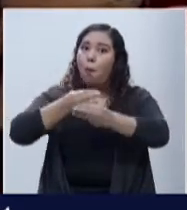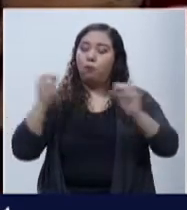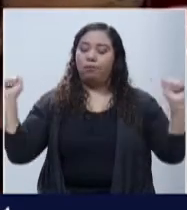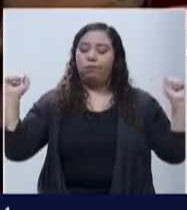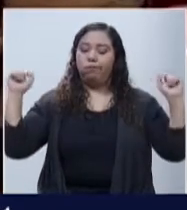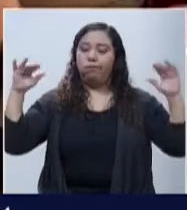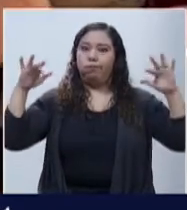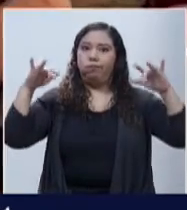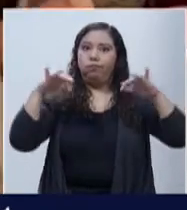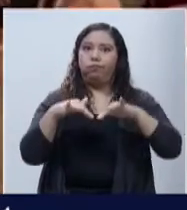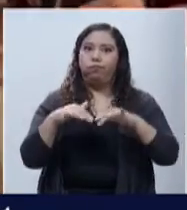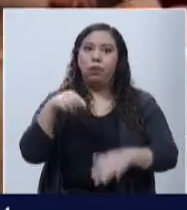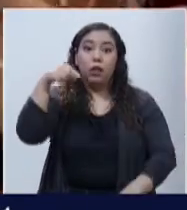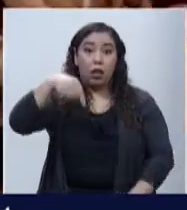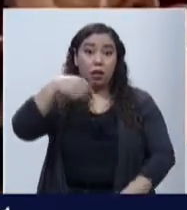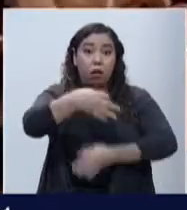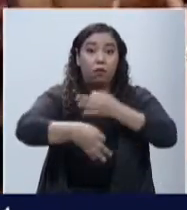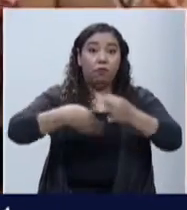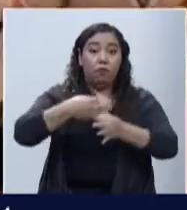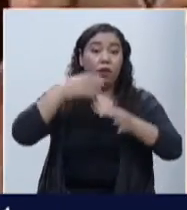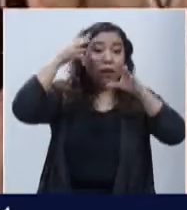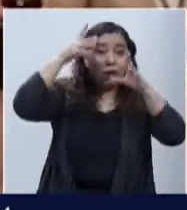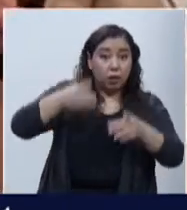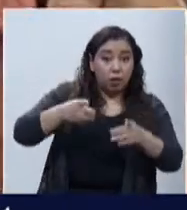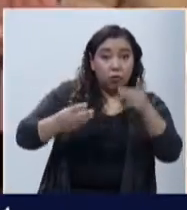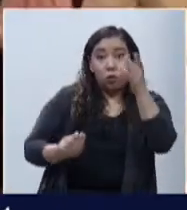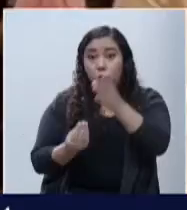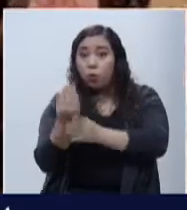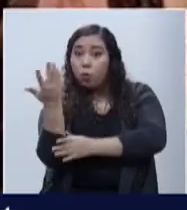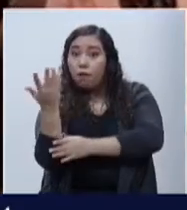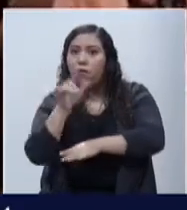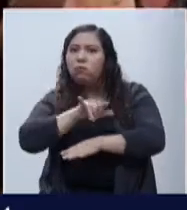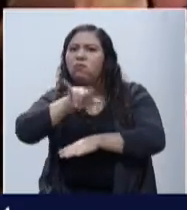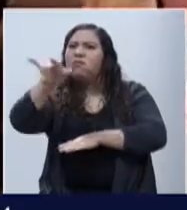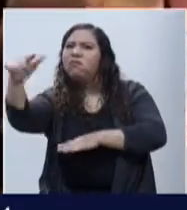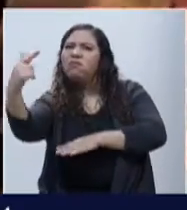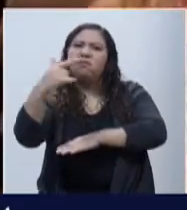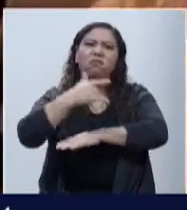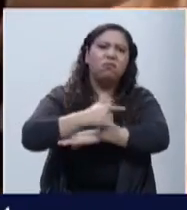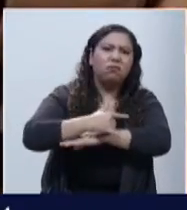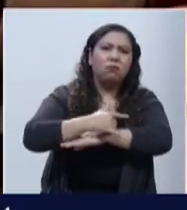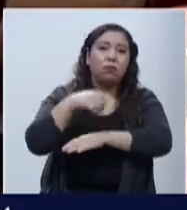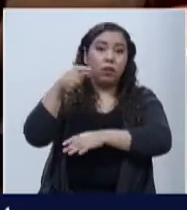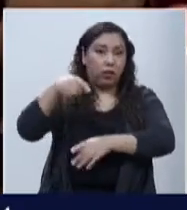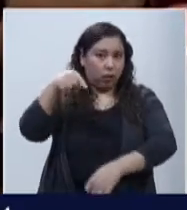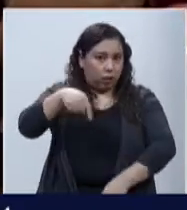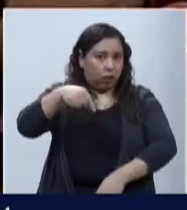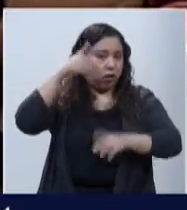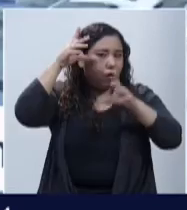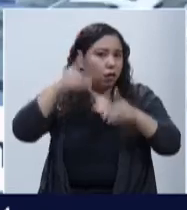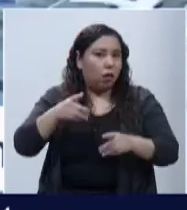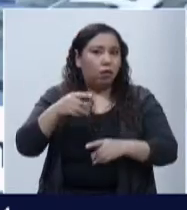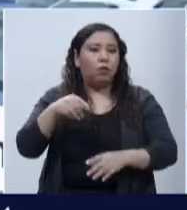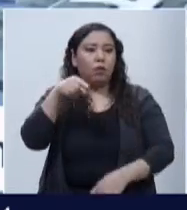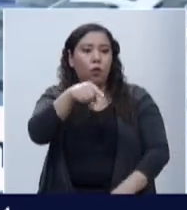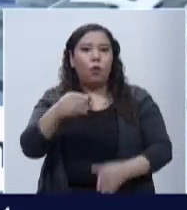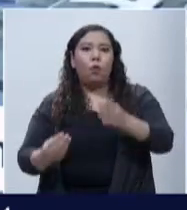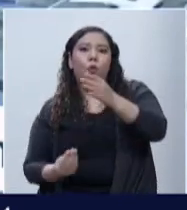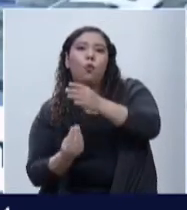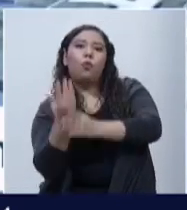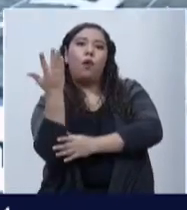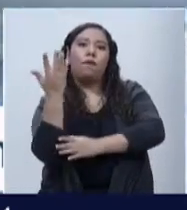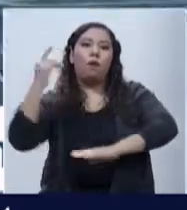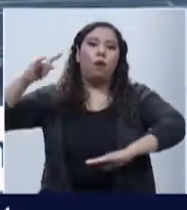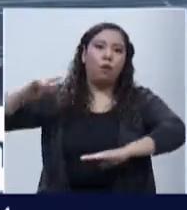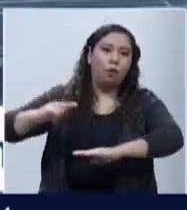estas ferias se hacen las decisiones sobre nuevas rutas a cuántas nuevas destinaciones va a tener un aeropuerto nuevo en la jornada